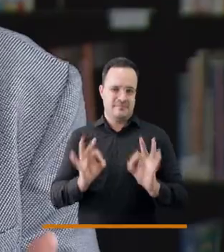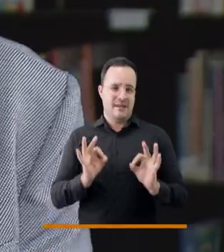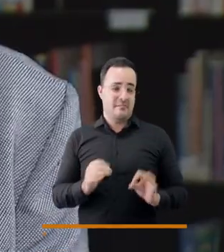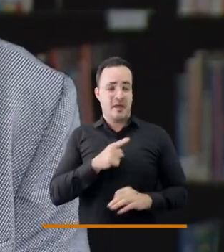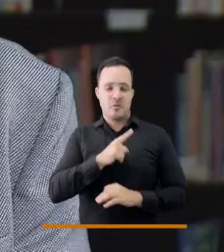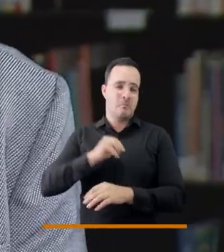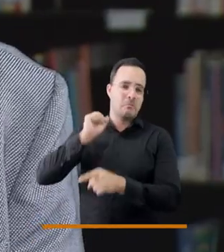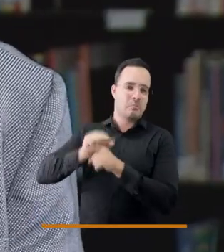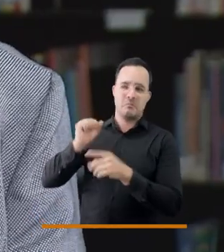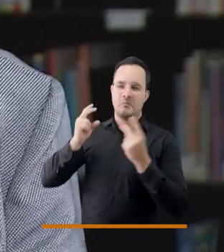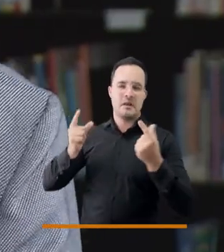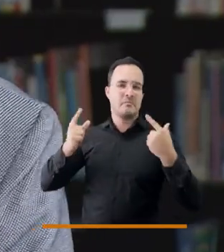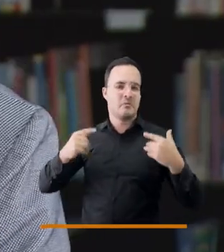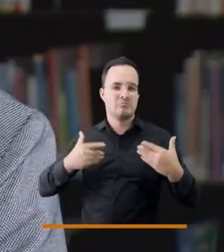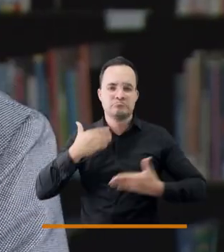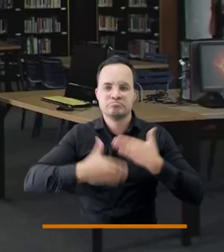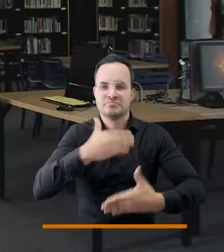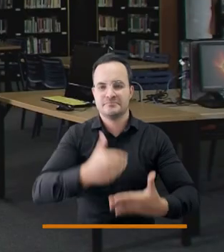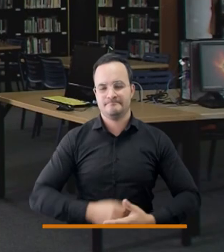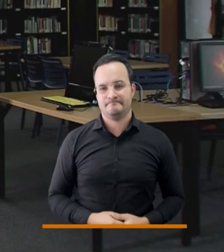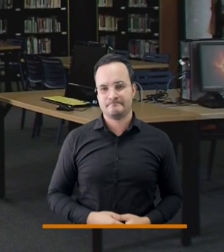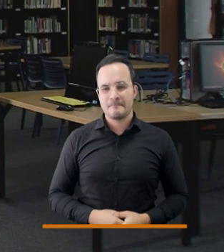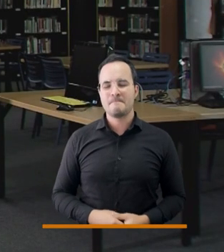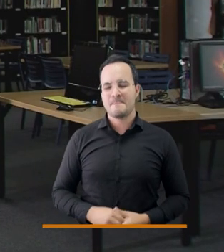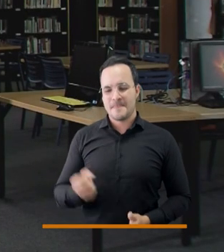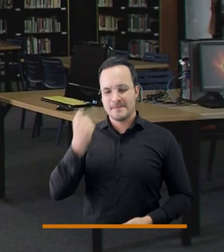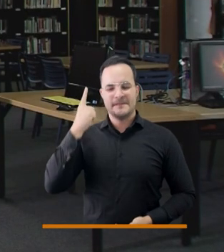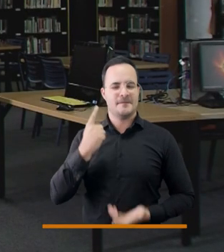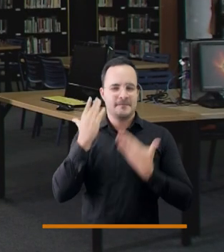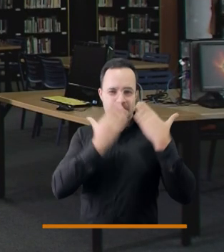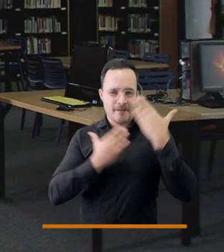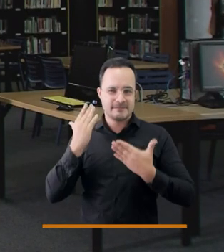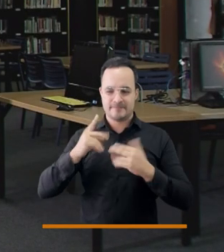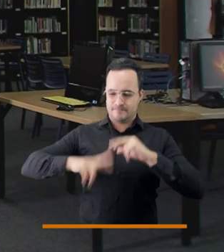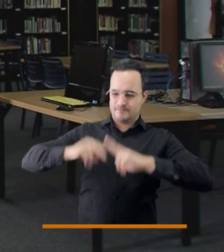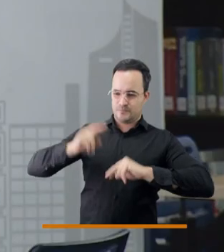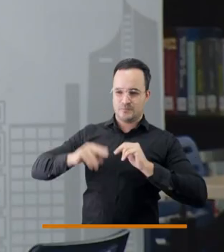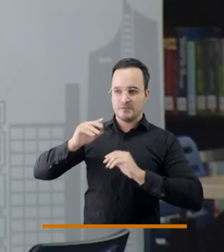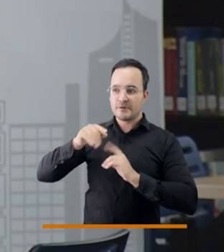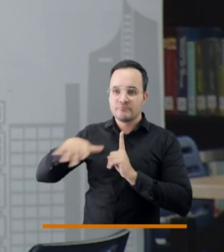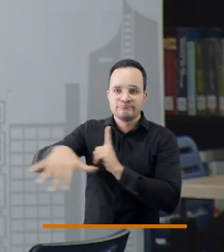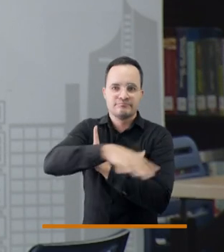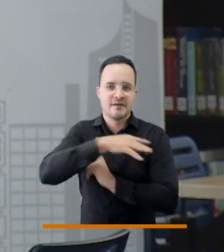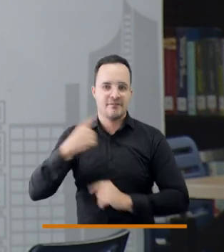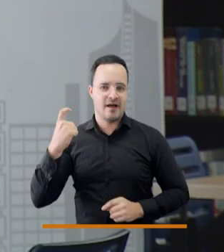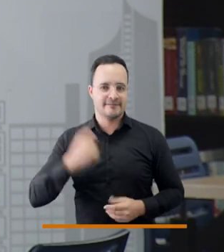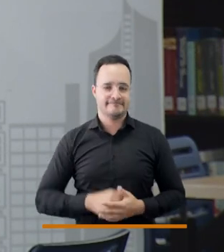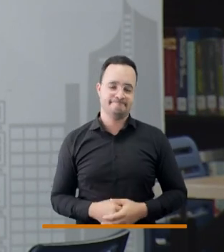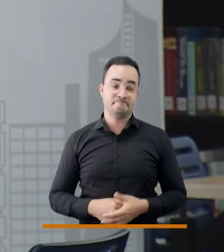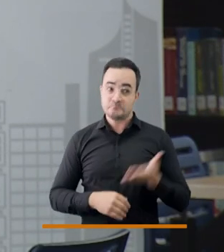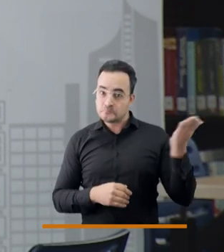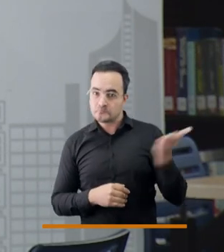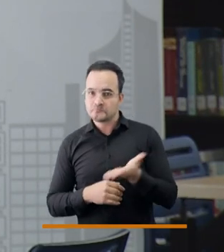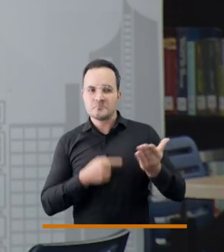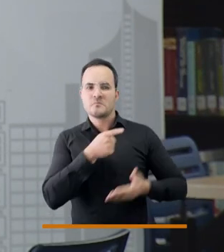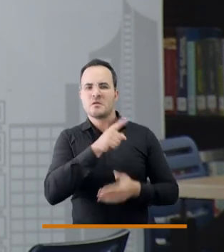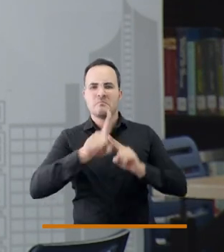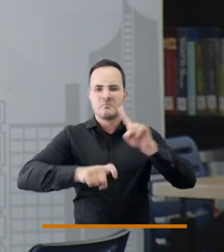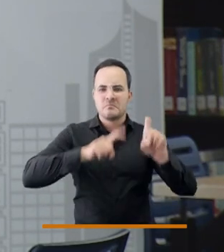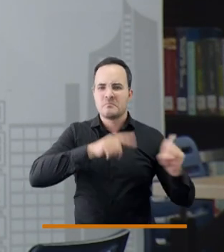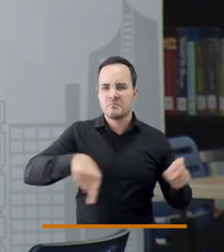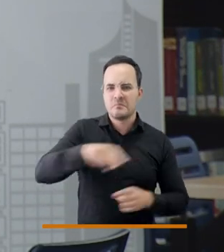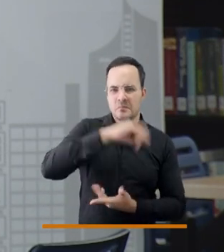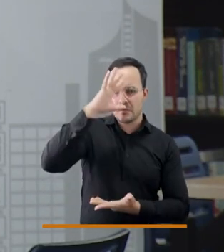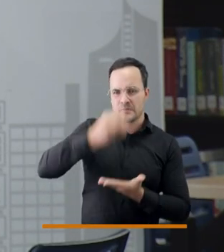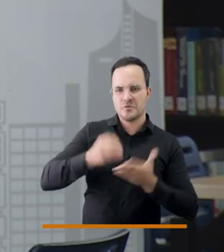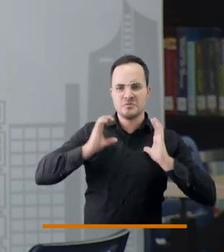futuras. Y eso no se calculó. Solamente la fabricación. Vamos con María Fernanda, quien está con Ciudadanía a